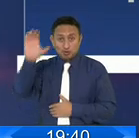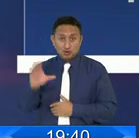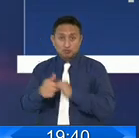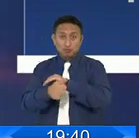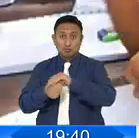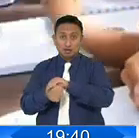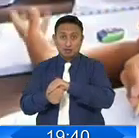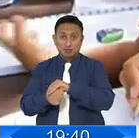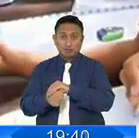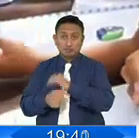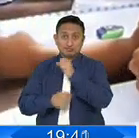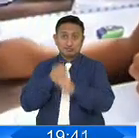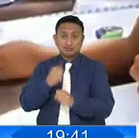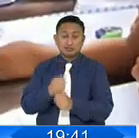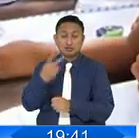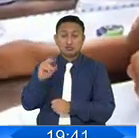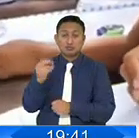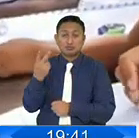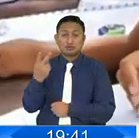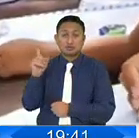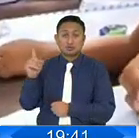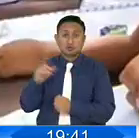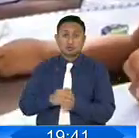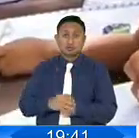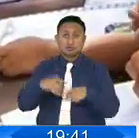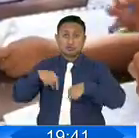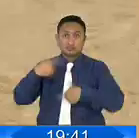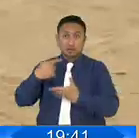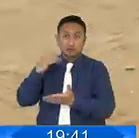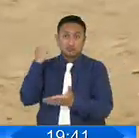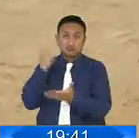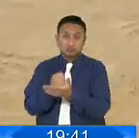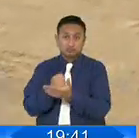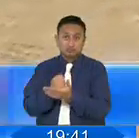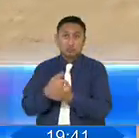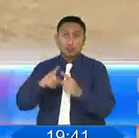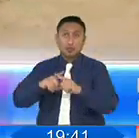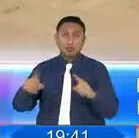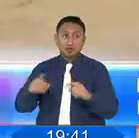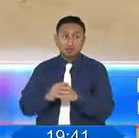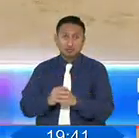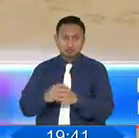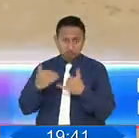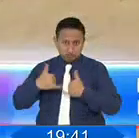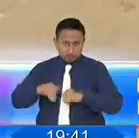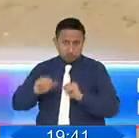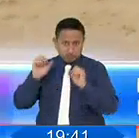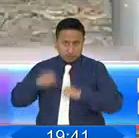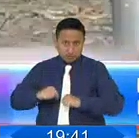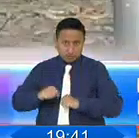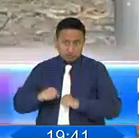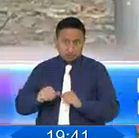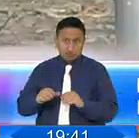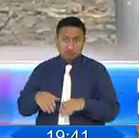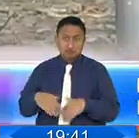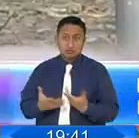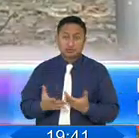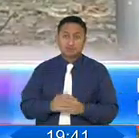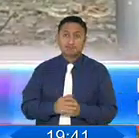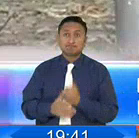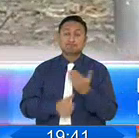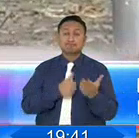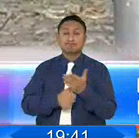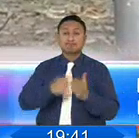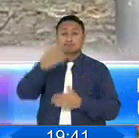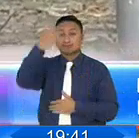Galápagos el año lectivo 2020-2021 han sido matriculados, pero se desconoce si reciben o no clases. La viceministra del